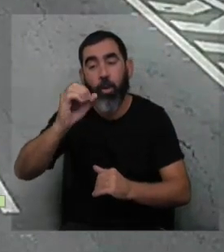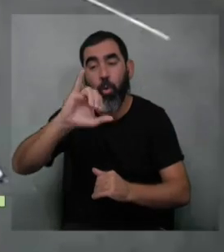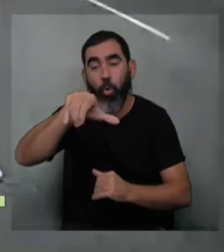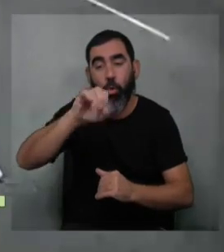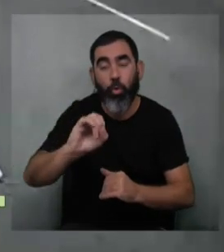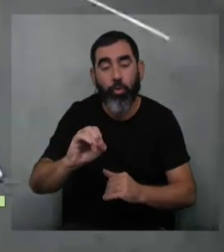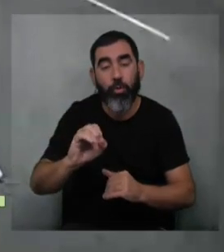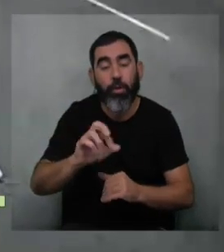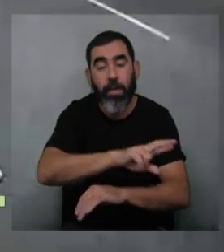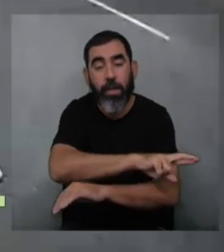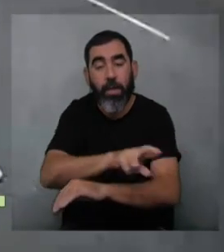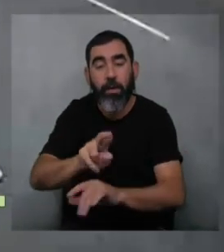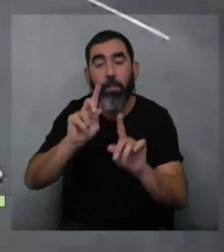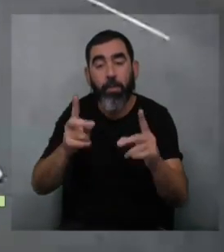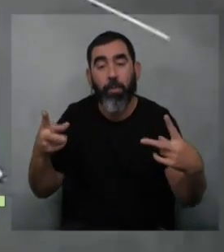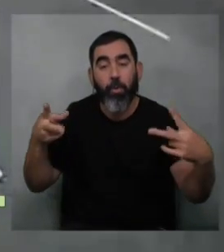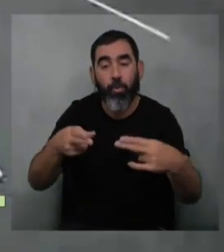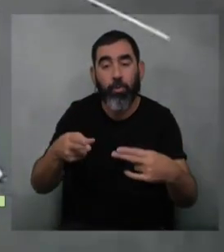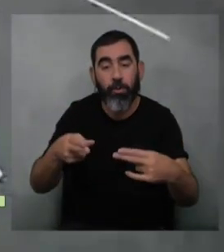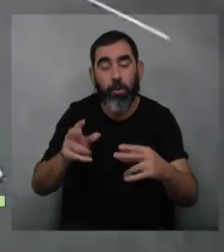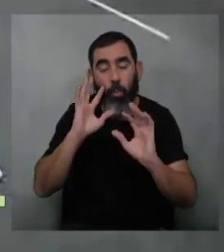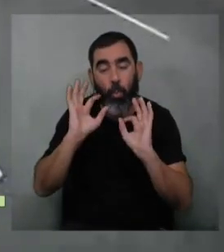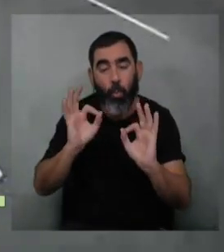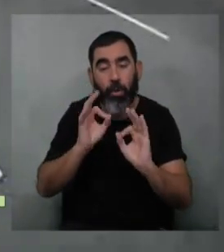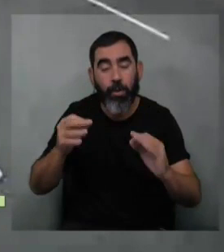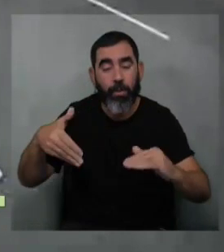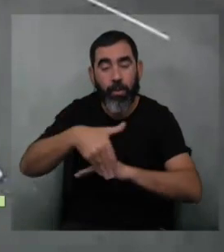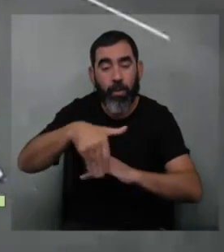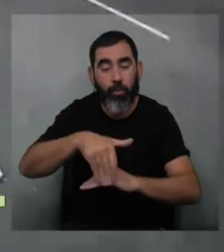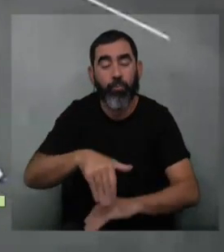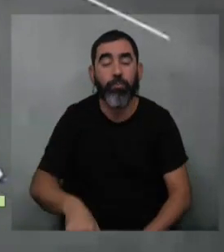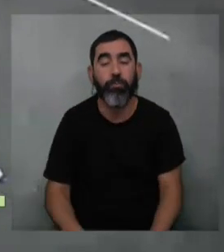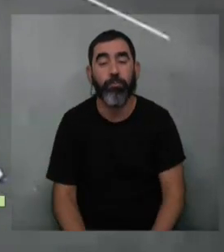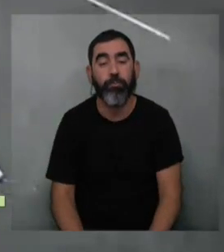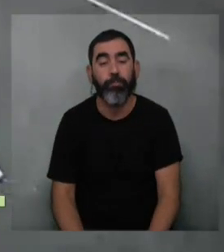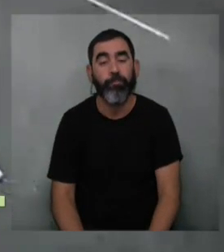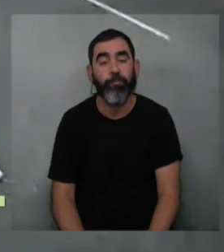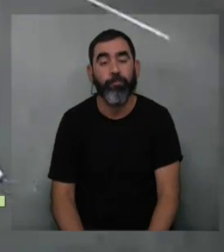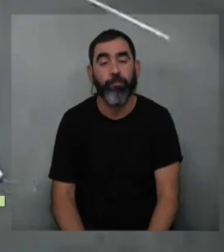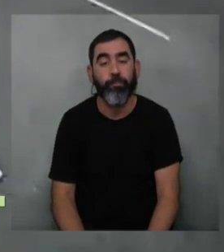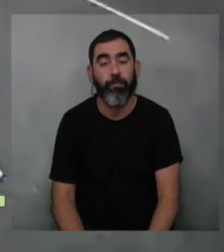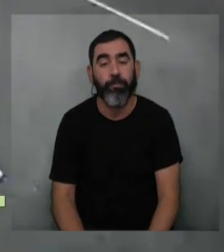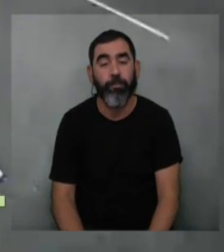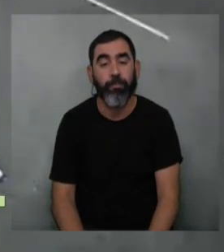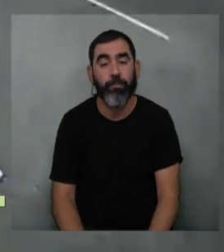Euskal Herria, también hay otro corte. Estar atentos a estos puntos de la capital.